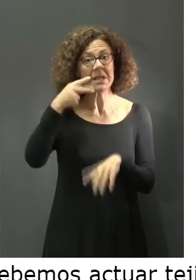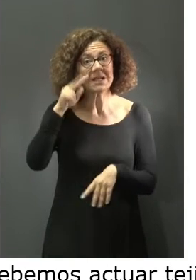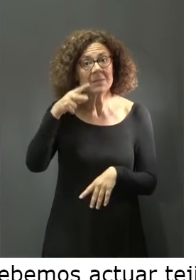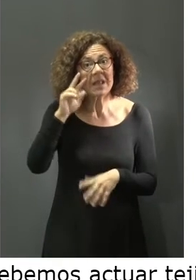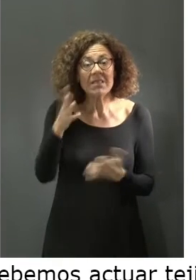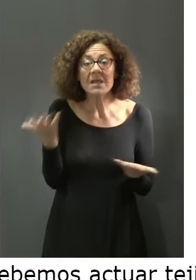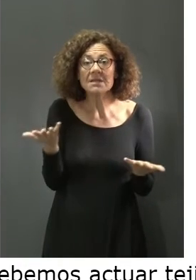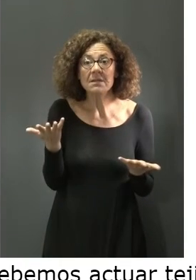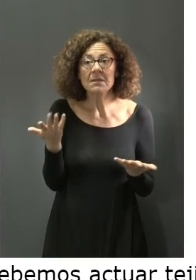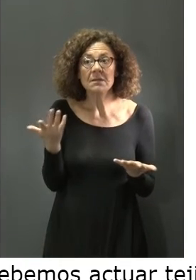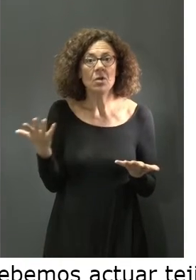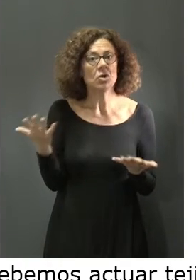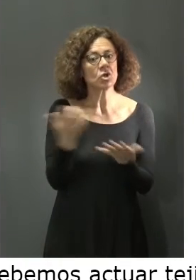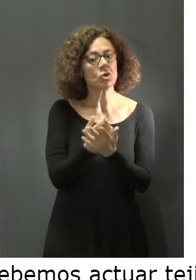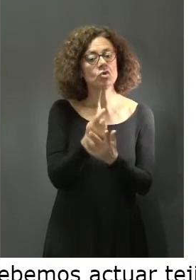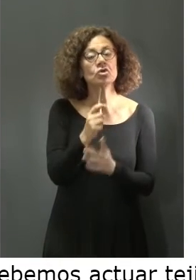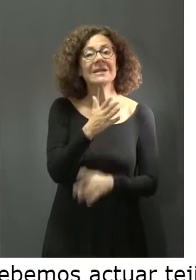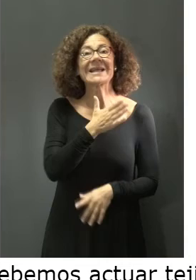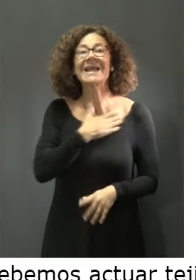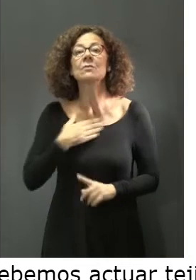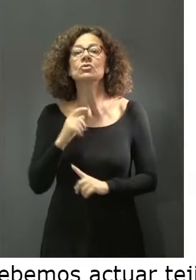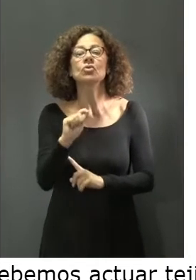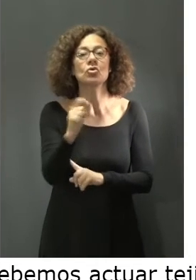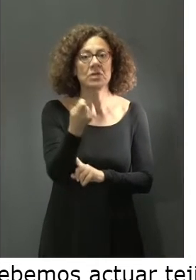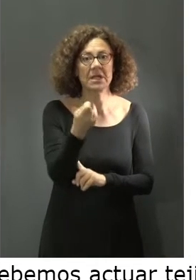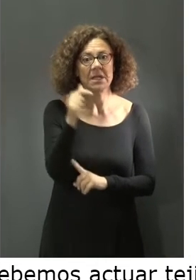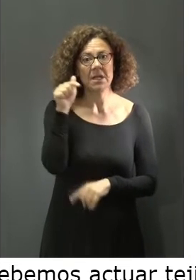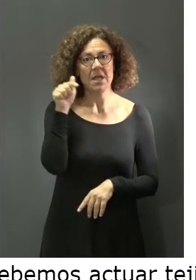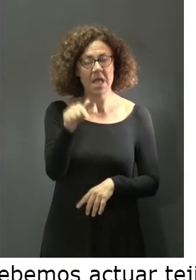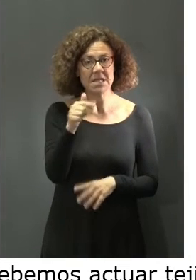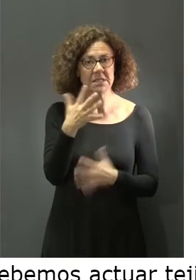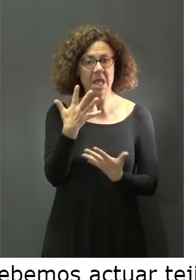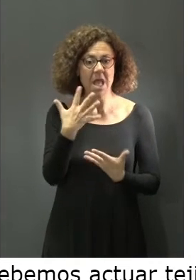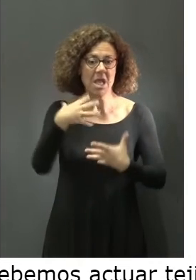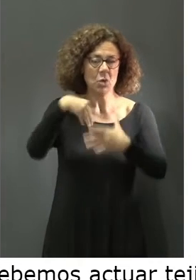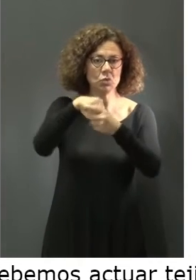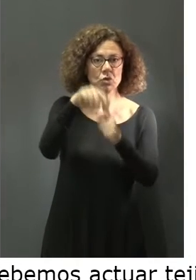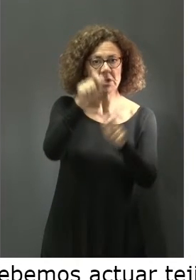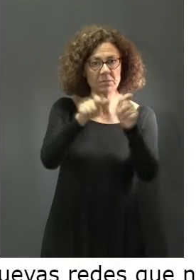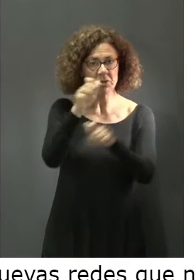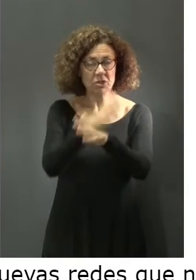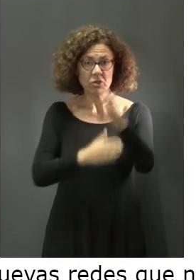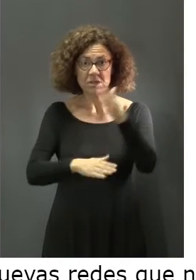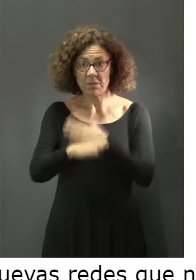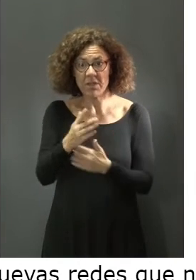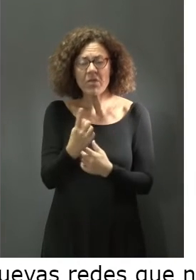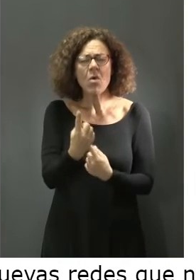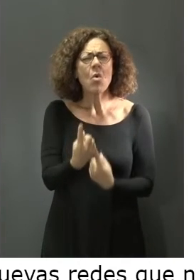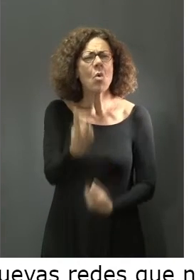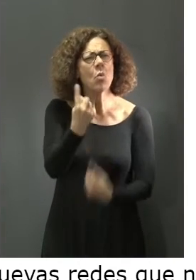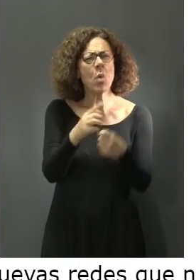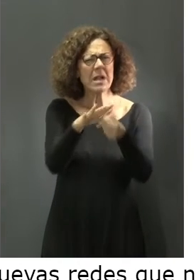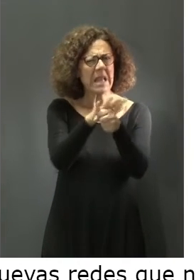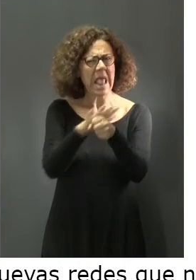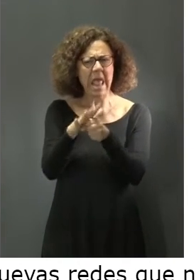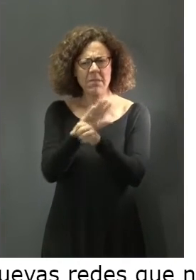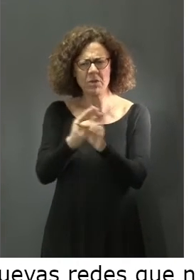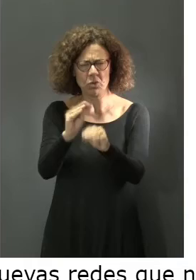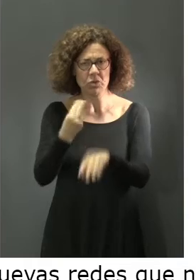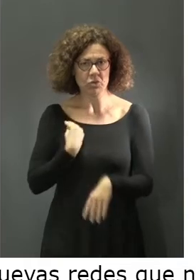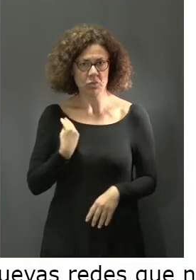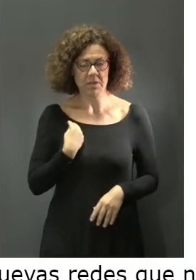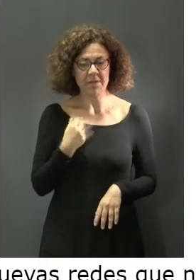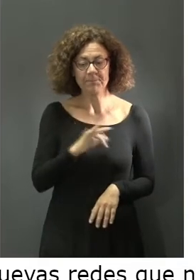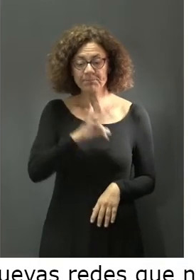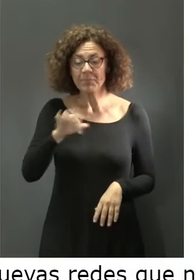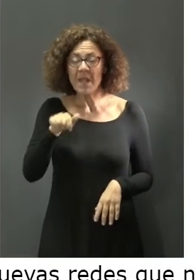que queremos lograr esta inclusión de las personas con discapacidad en cualquier ámbito de su vida. Sí,